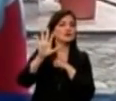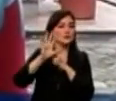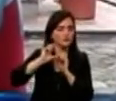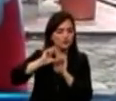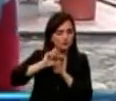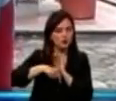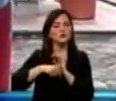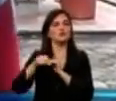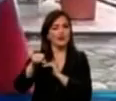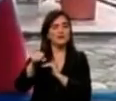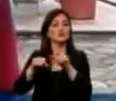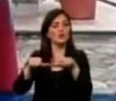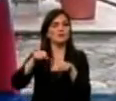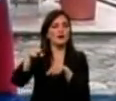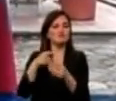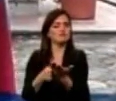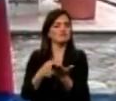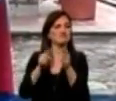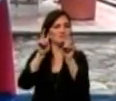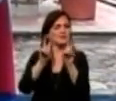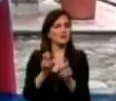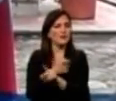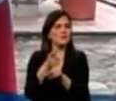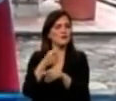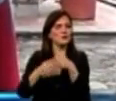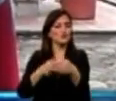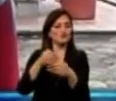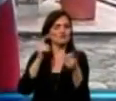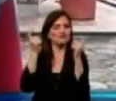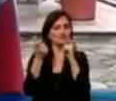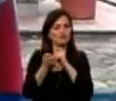para delinear estos y otros temas relacionados al proceso de